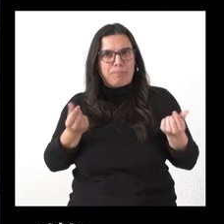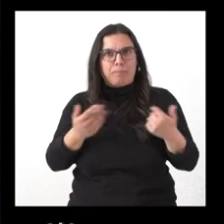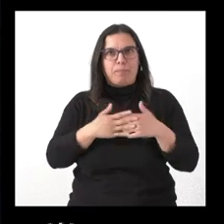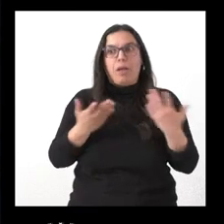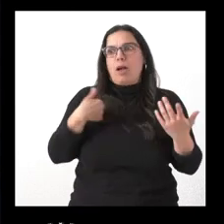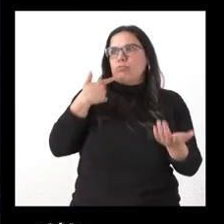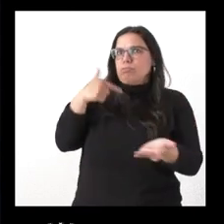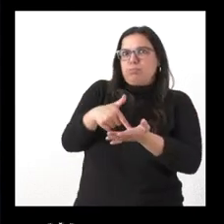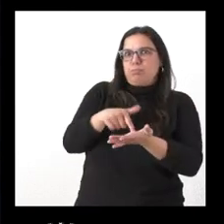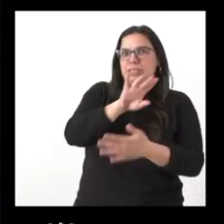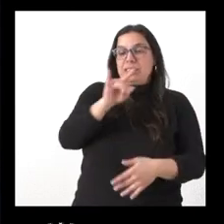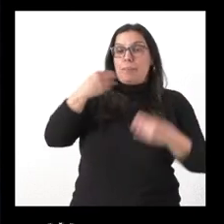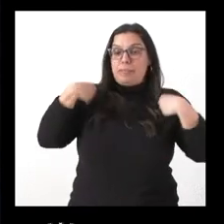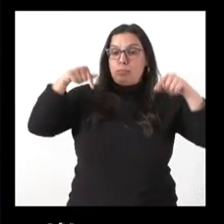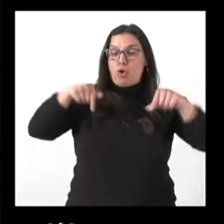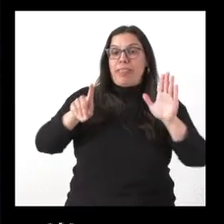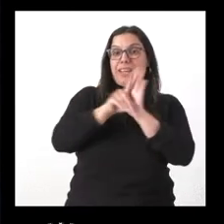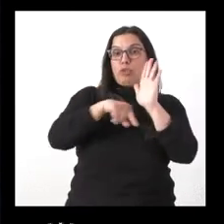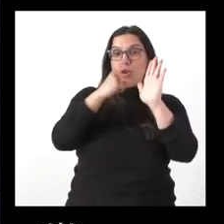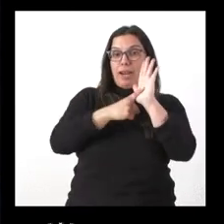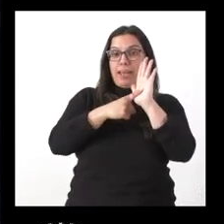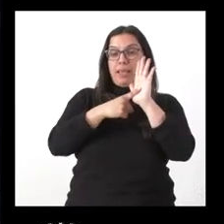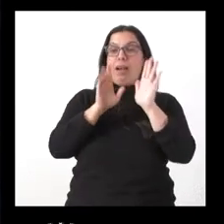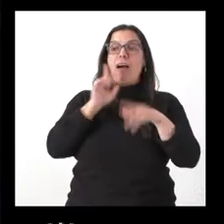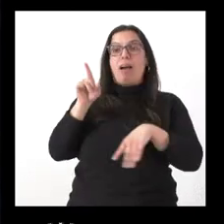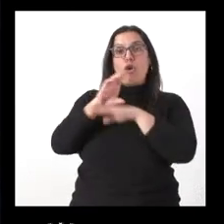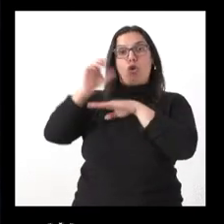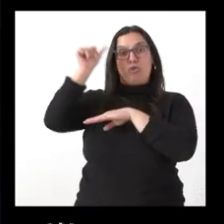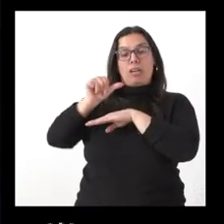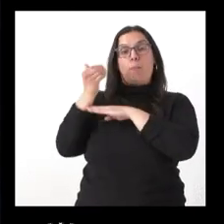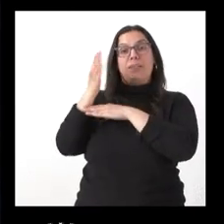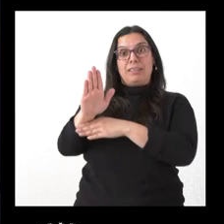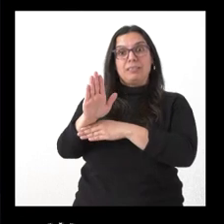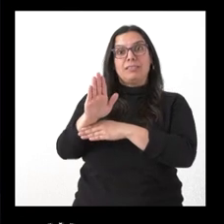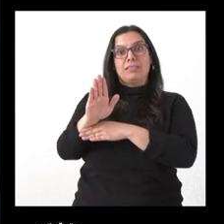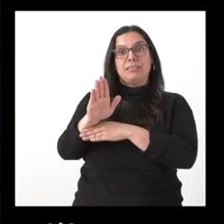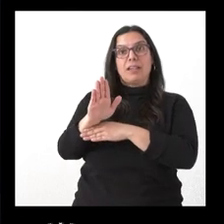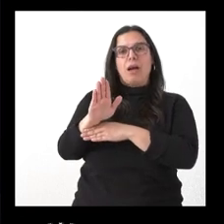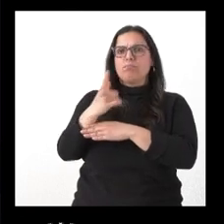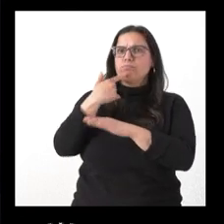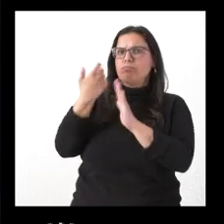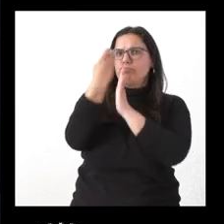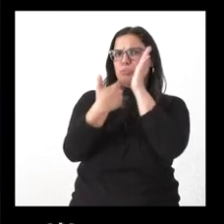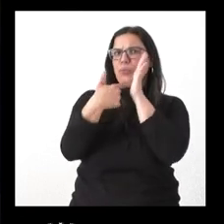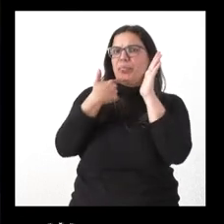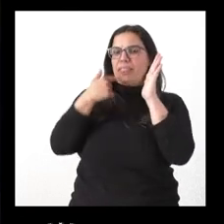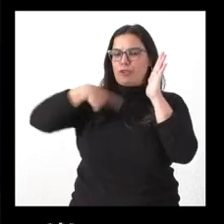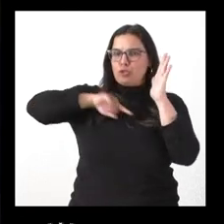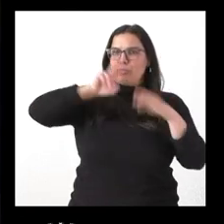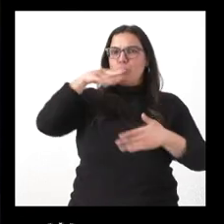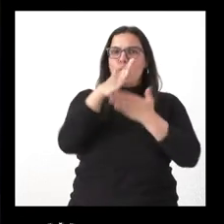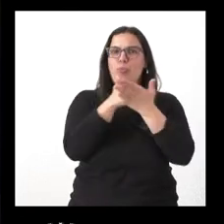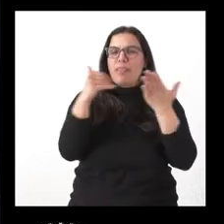hacemos vale hoy mismo además en el decreto ley que presentaba el consejero pues se reflejaba claramente Esta es una comunidad que